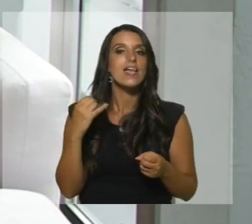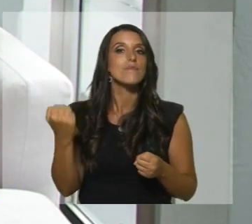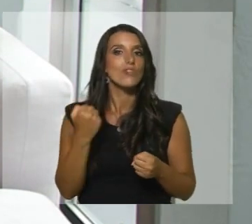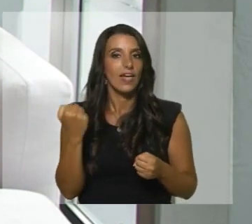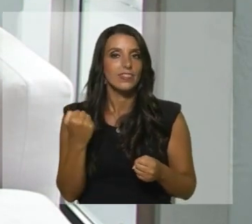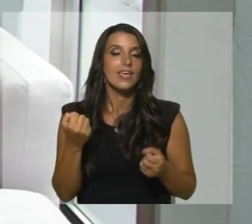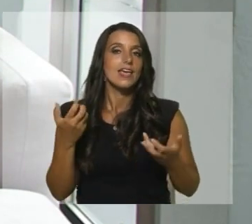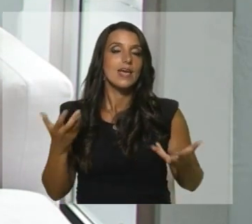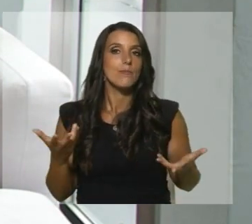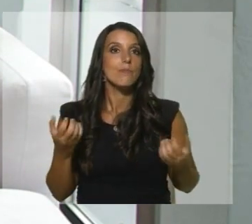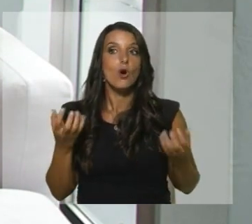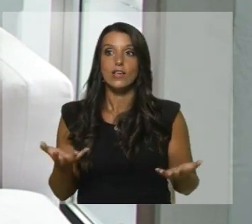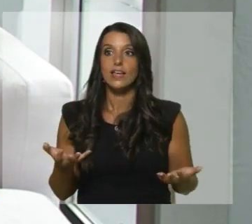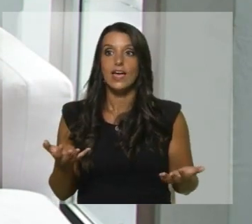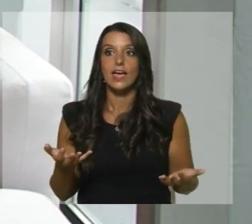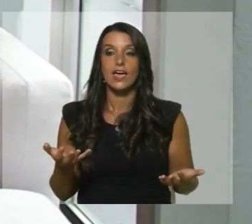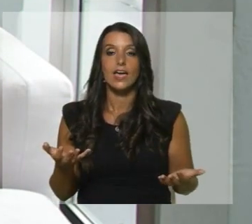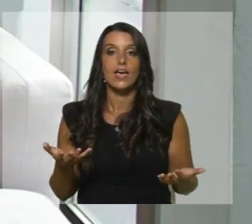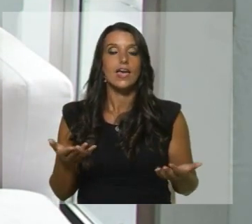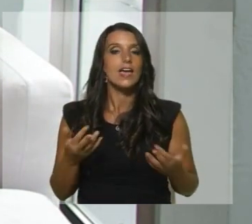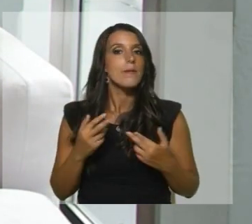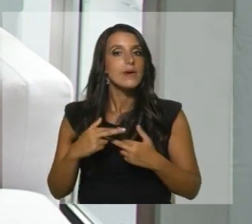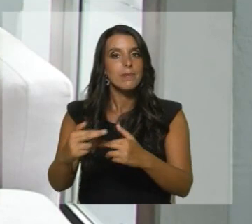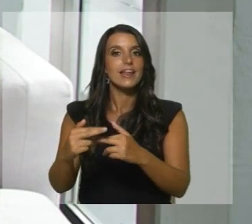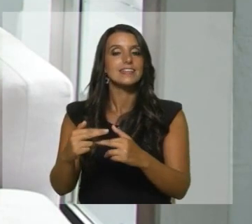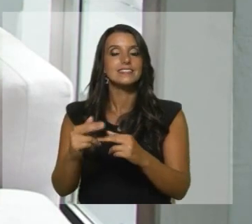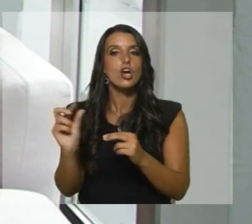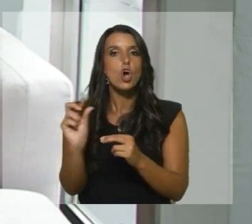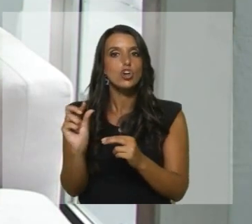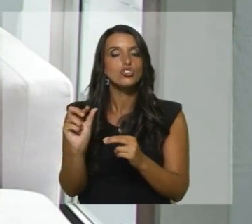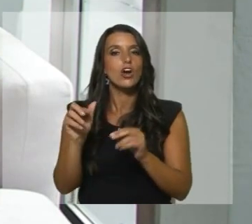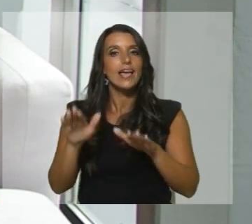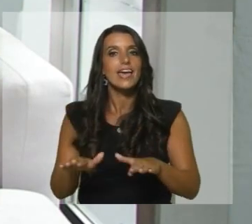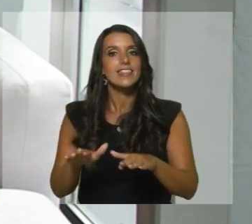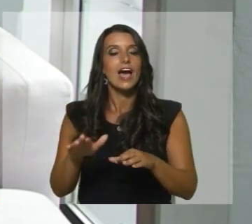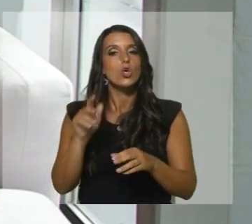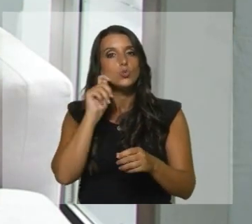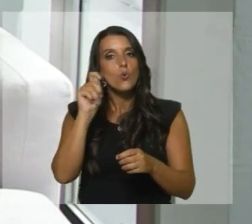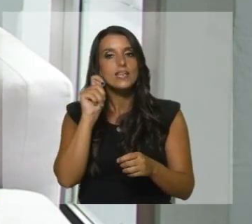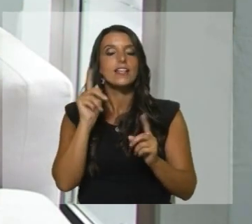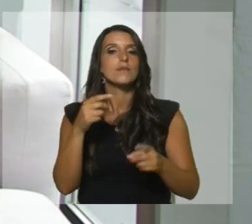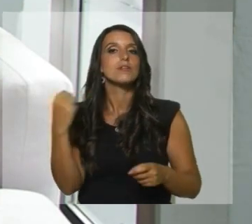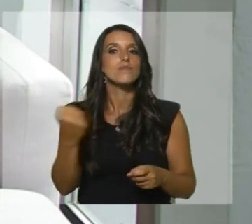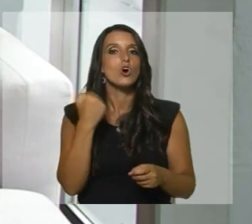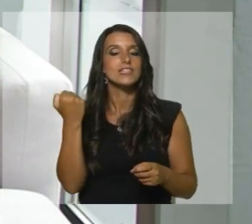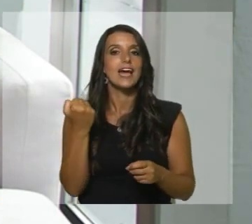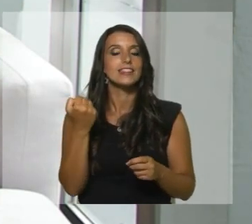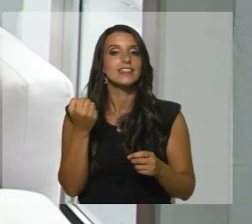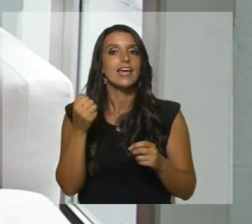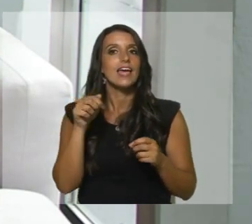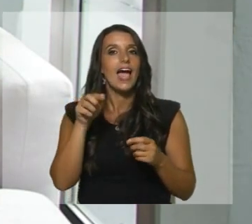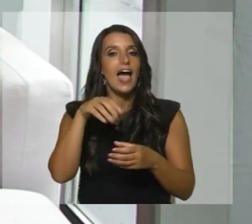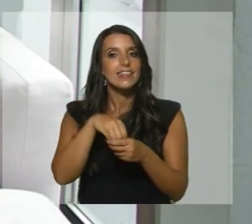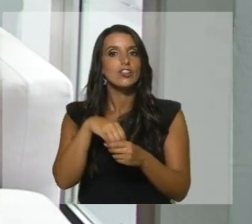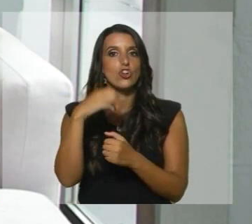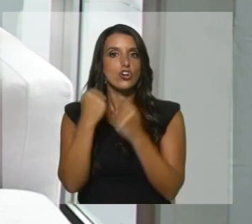especial por por la permanencia de corta estadía de los turistas y por la importancia que tiene el costo del pasaje dentro de esa